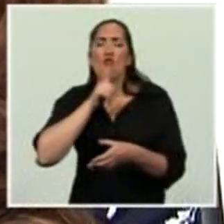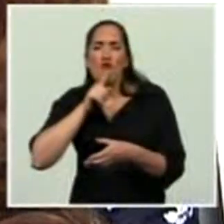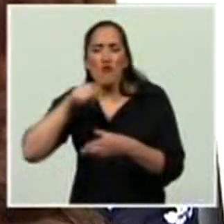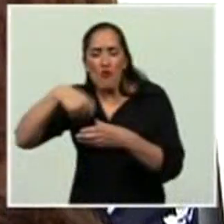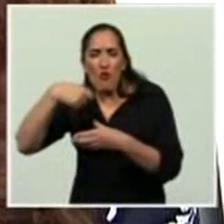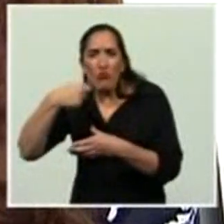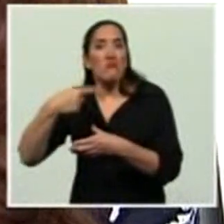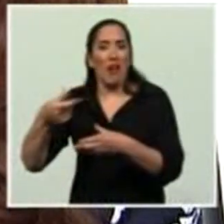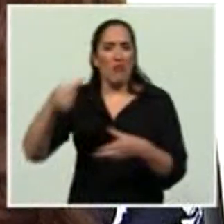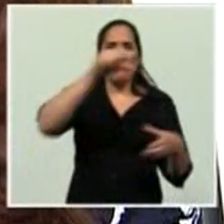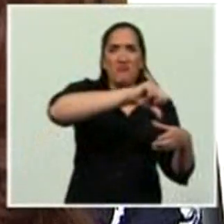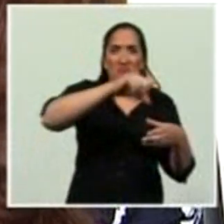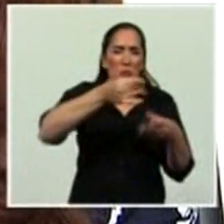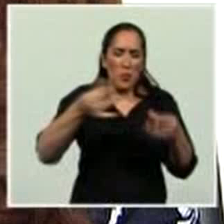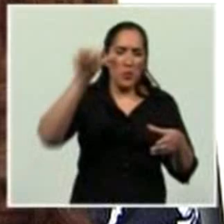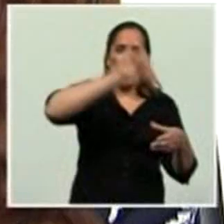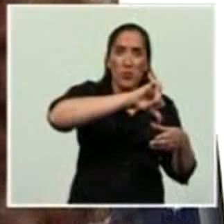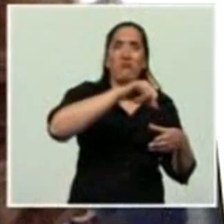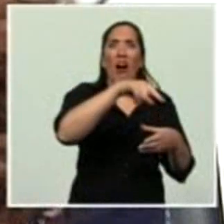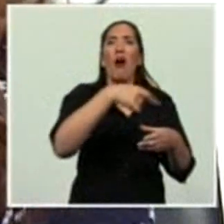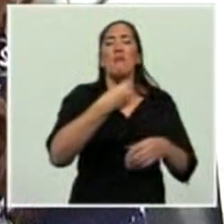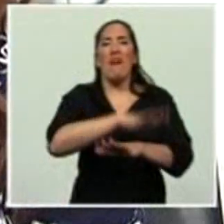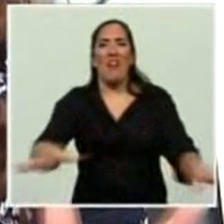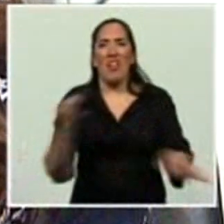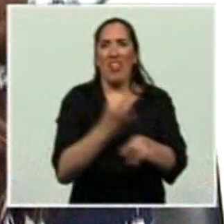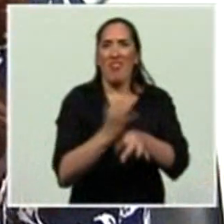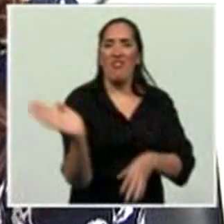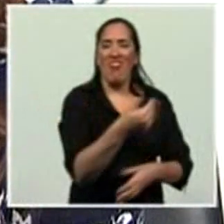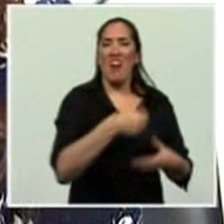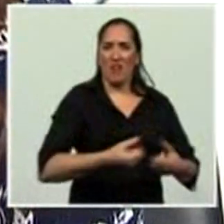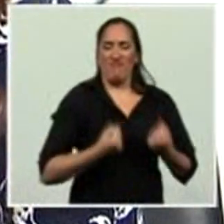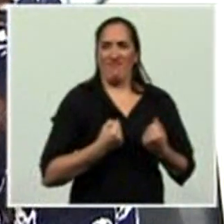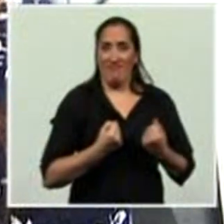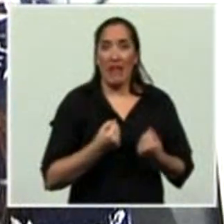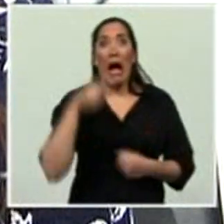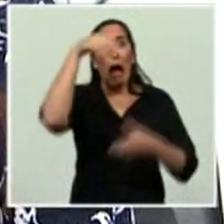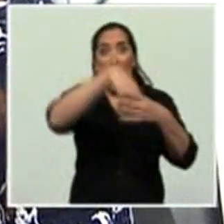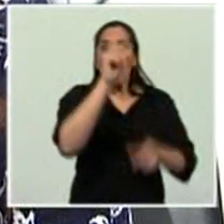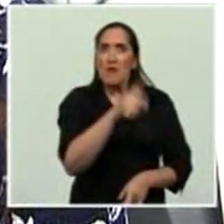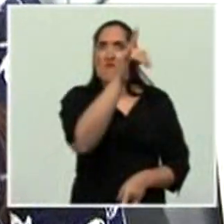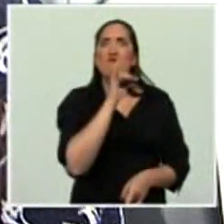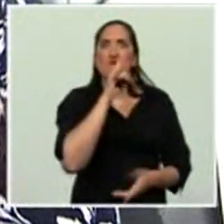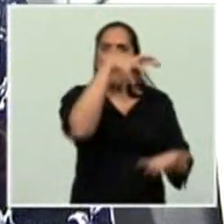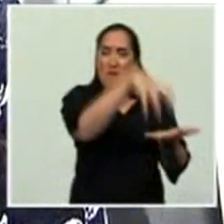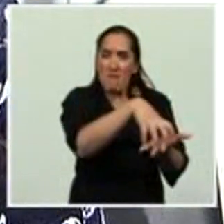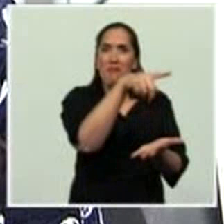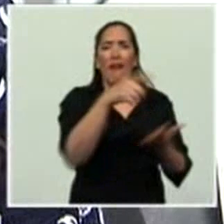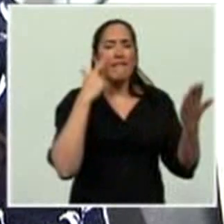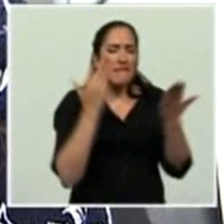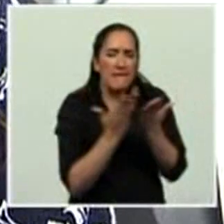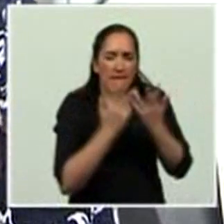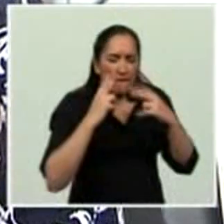el queso o sea allí en ese laboratorio en San Miguel de tucumán se estudia todo lo relativo a los lact